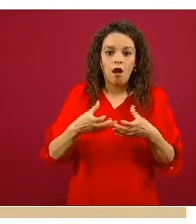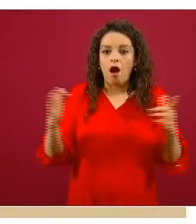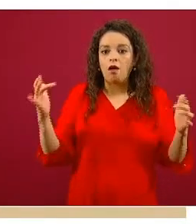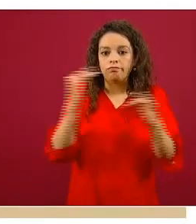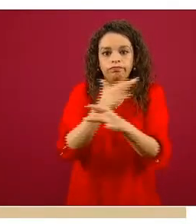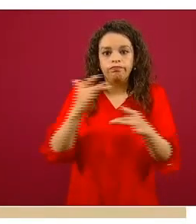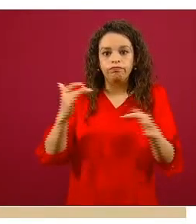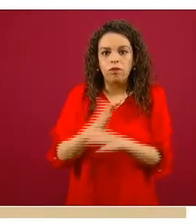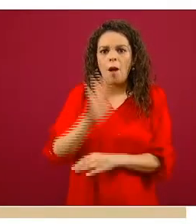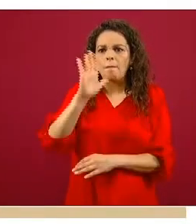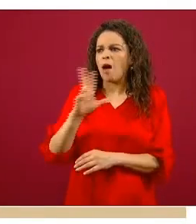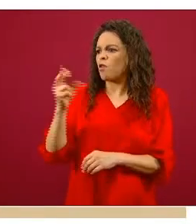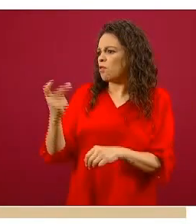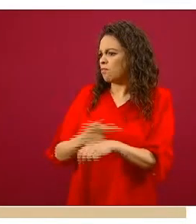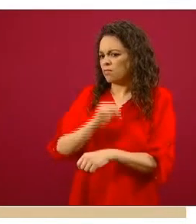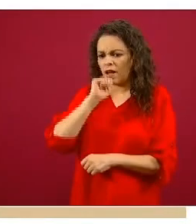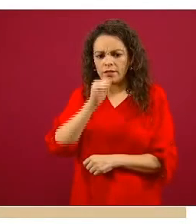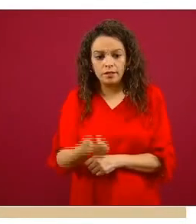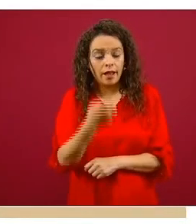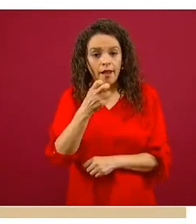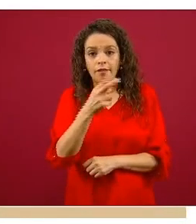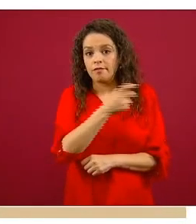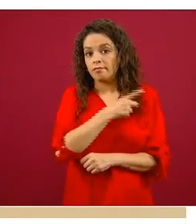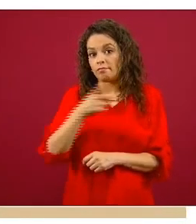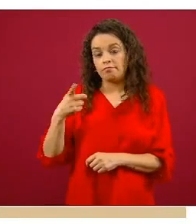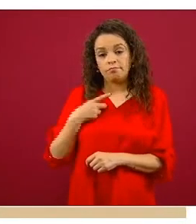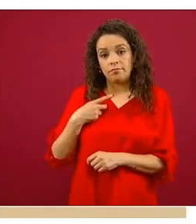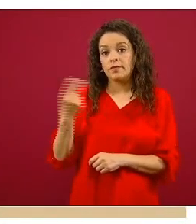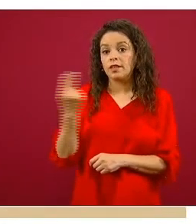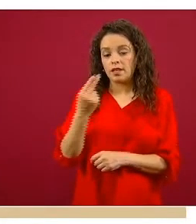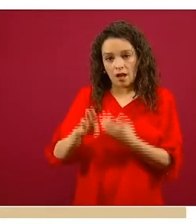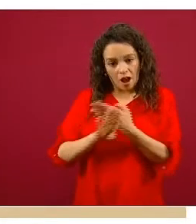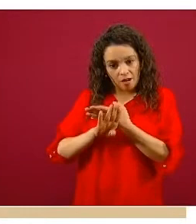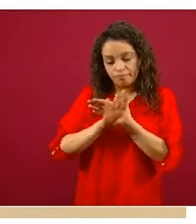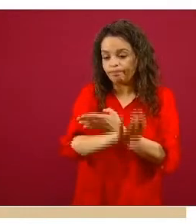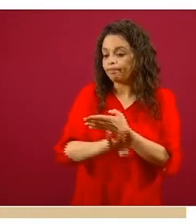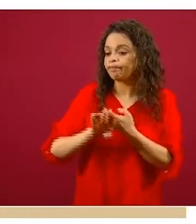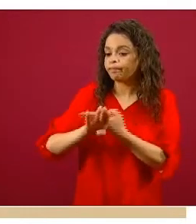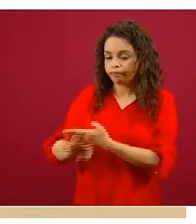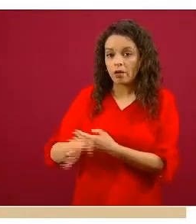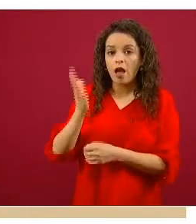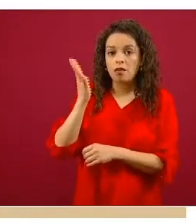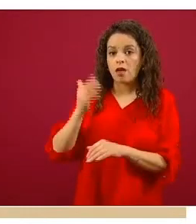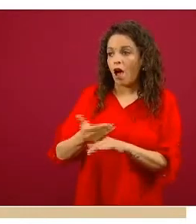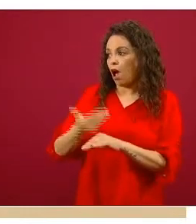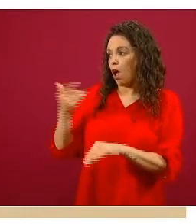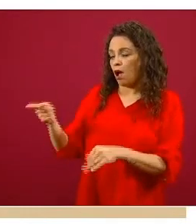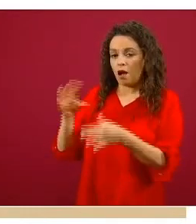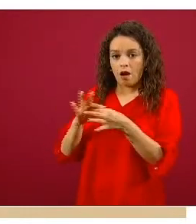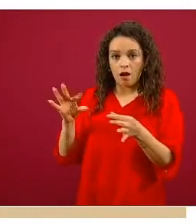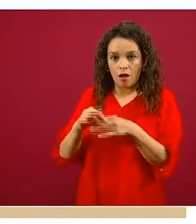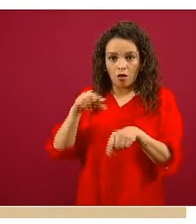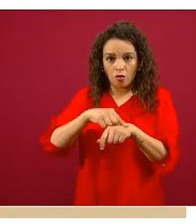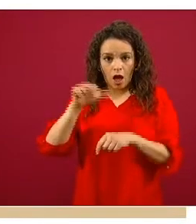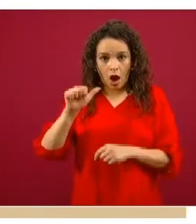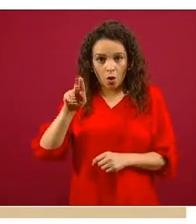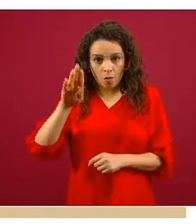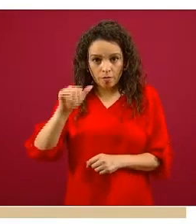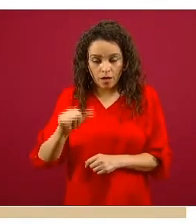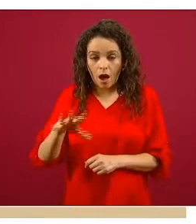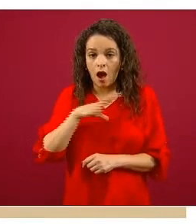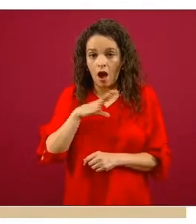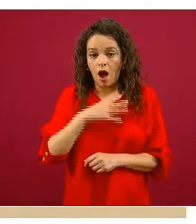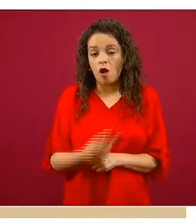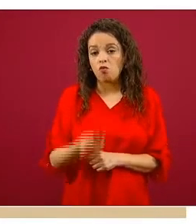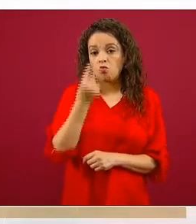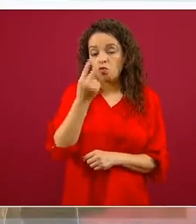hay que evitar en estos momentos en los que, como el doctor Alomía explicó, estamos en 2 colores